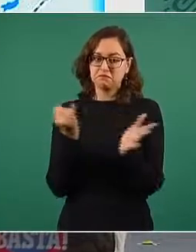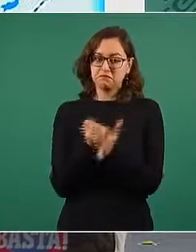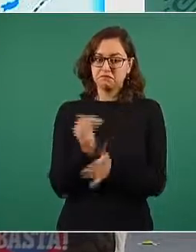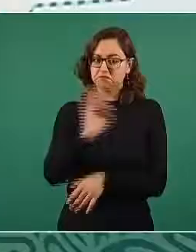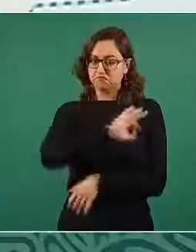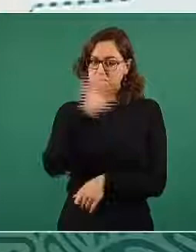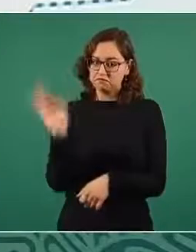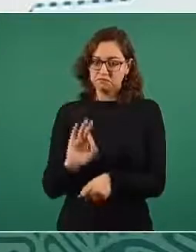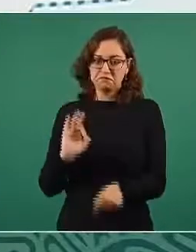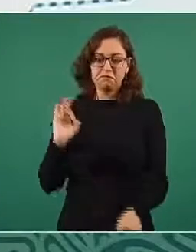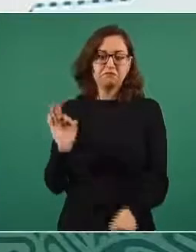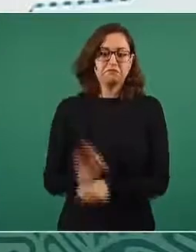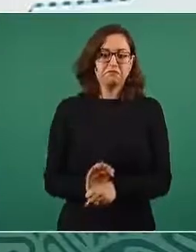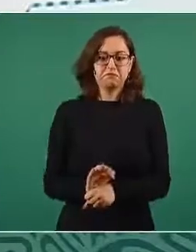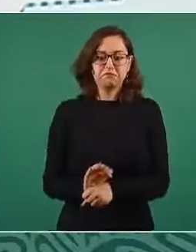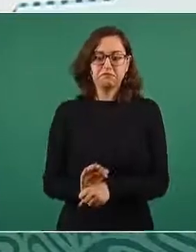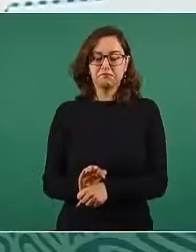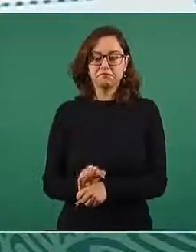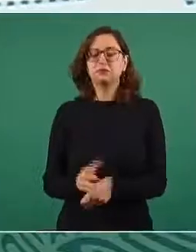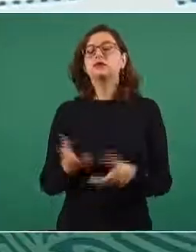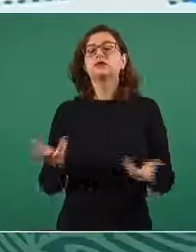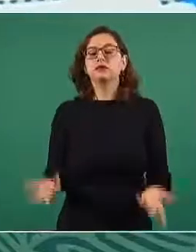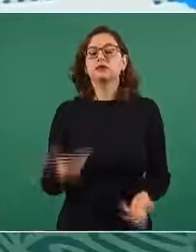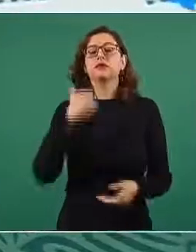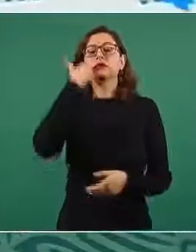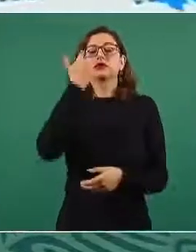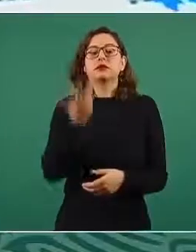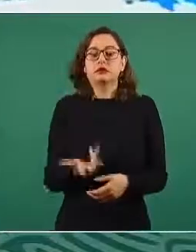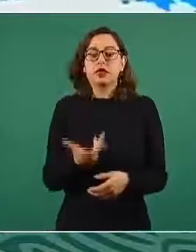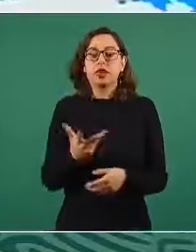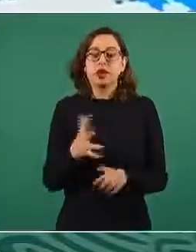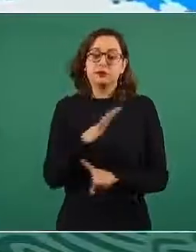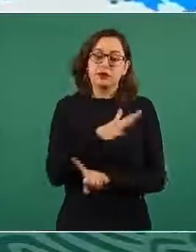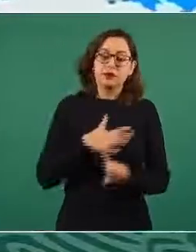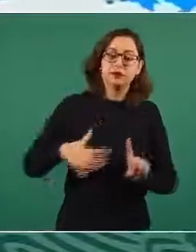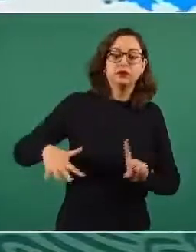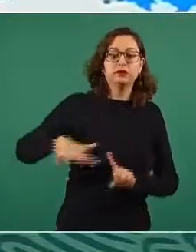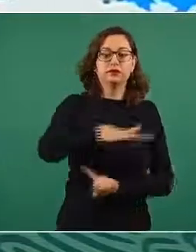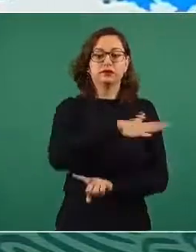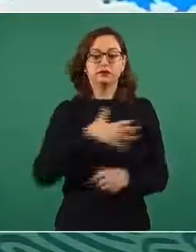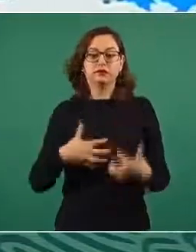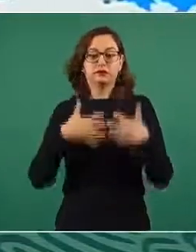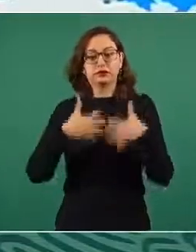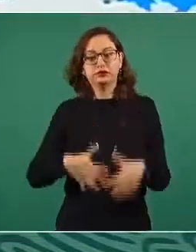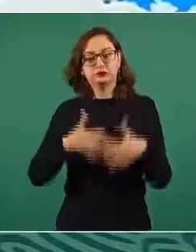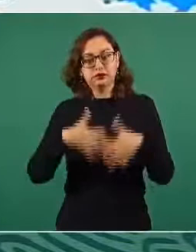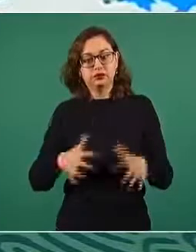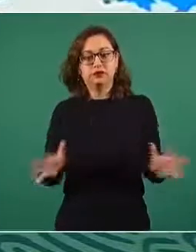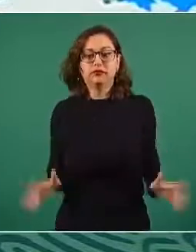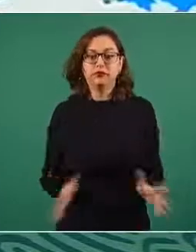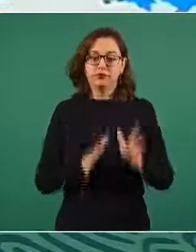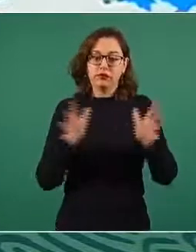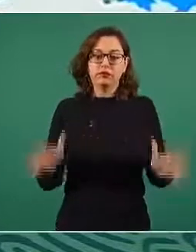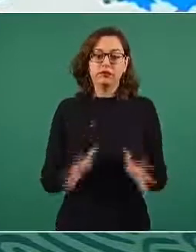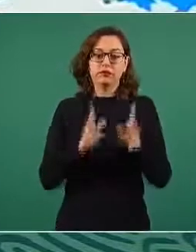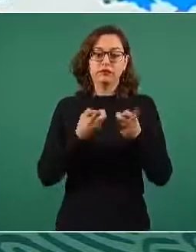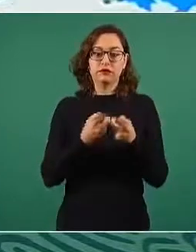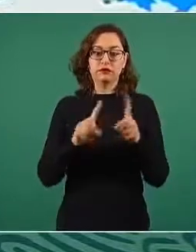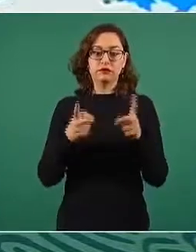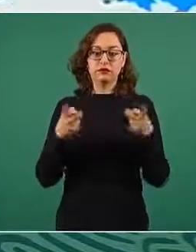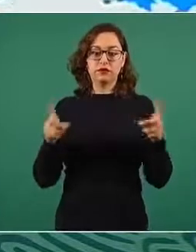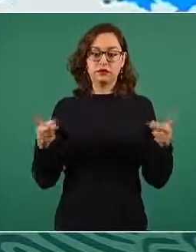fiscales. ¿Por qué queremos que esto se convierta en